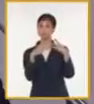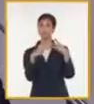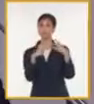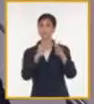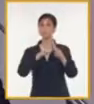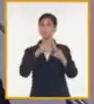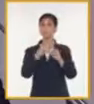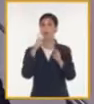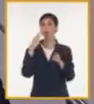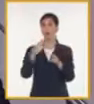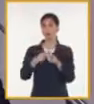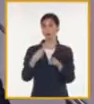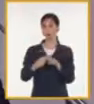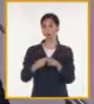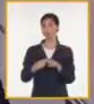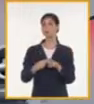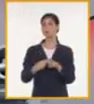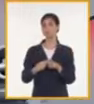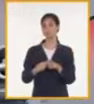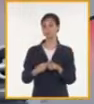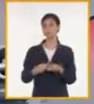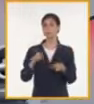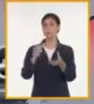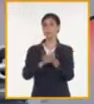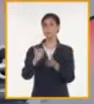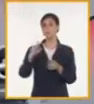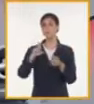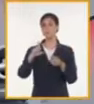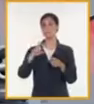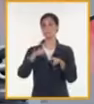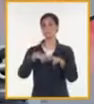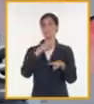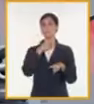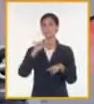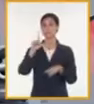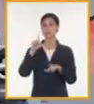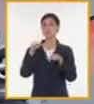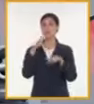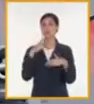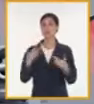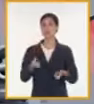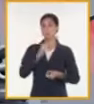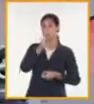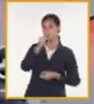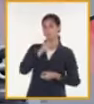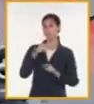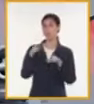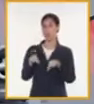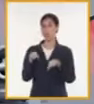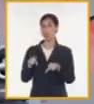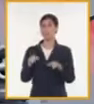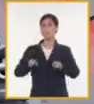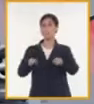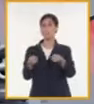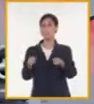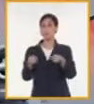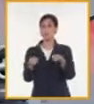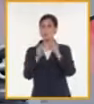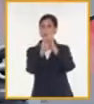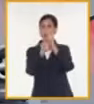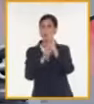Torres Corona director de la editorial nuevo Milenio y guionista y conductor del programa confil con ellos estaremos pues